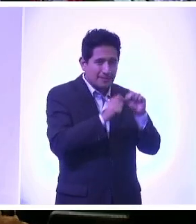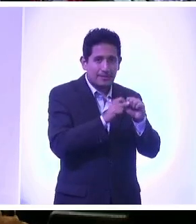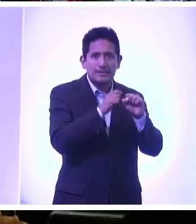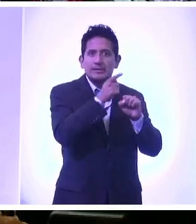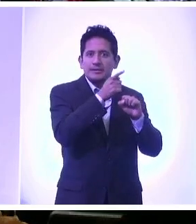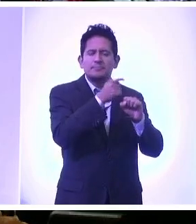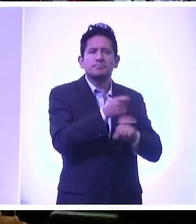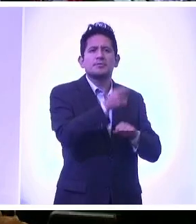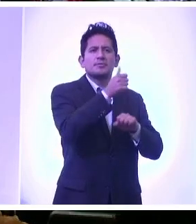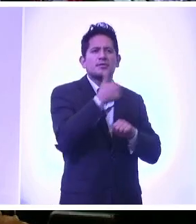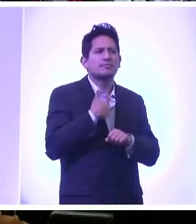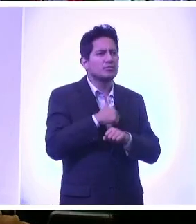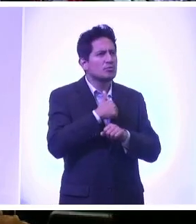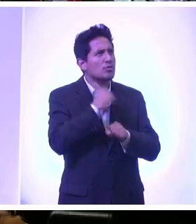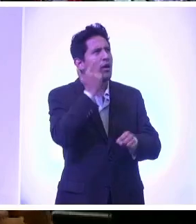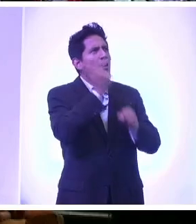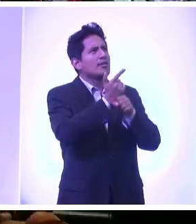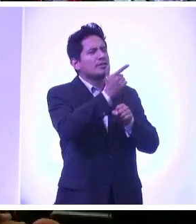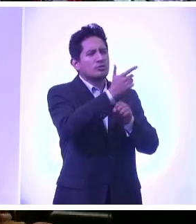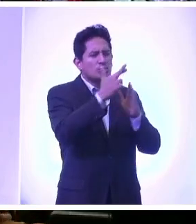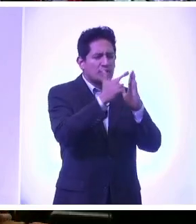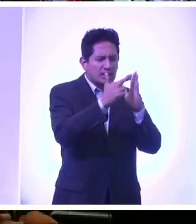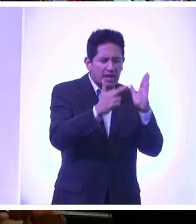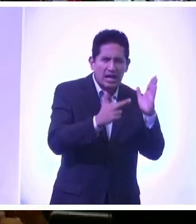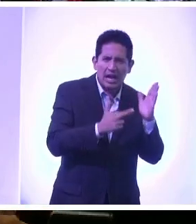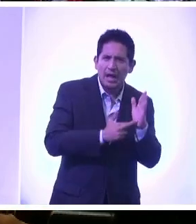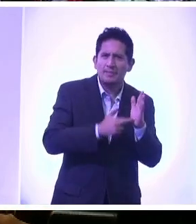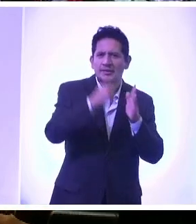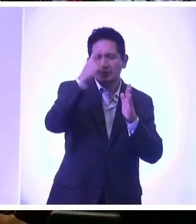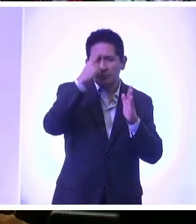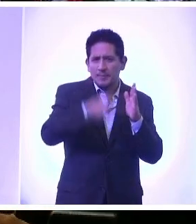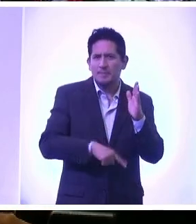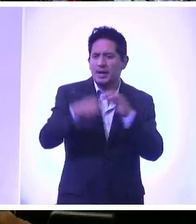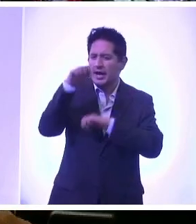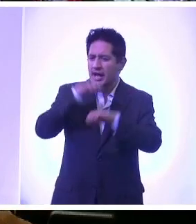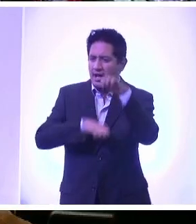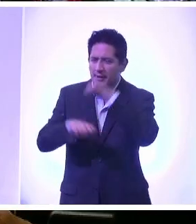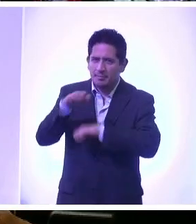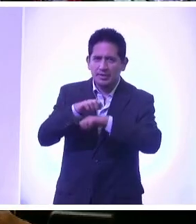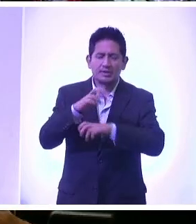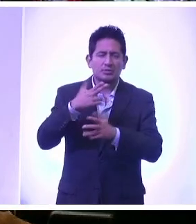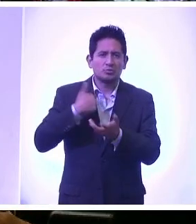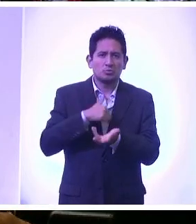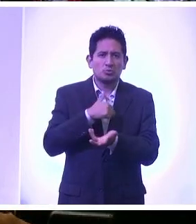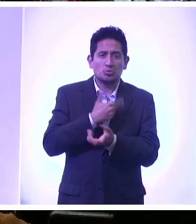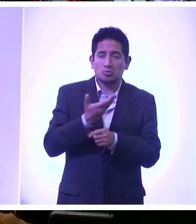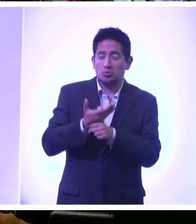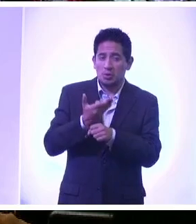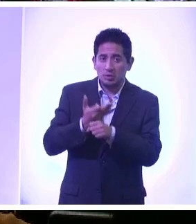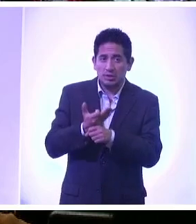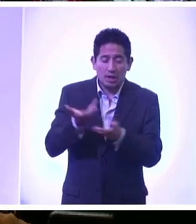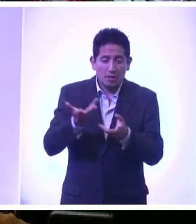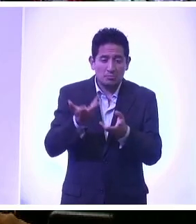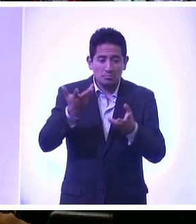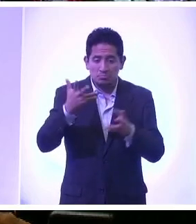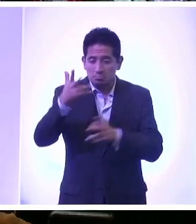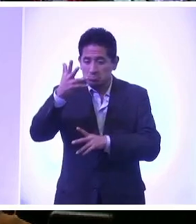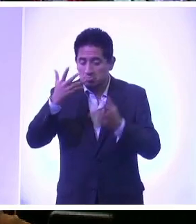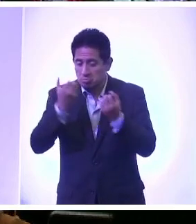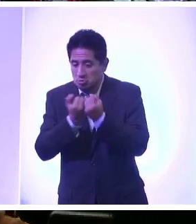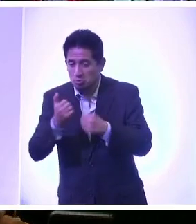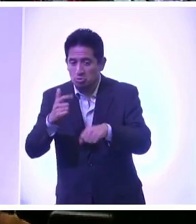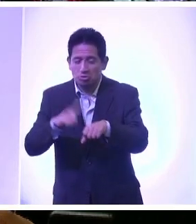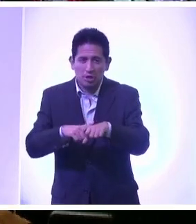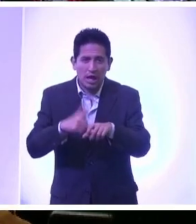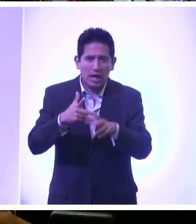para los gremios hoy en día no podemos pensar en una civilización sin los empresarios los empresarios las